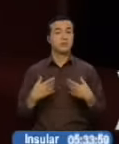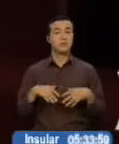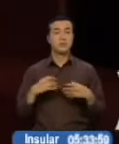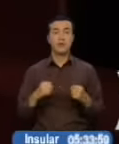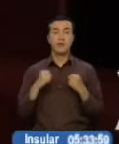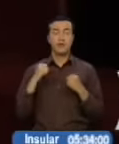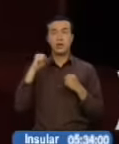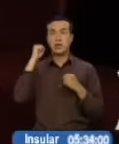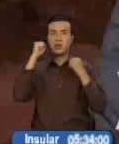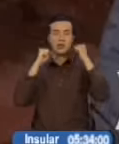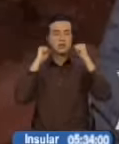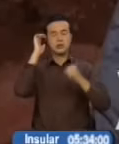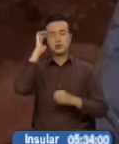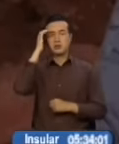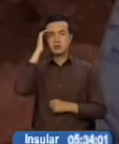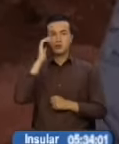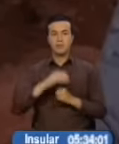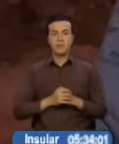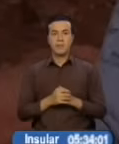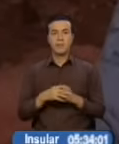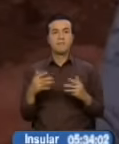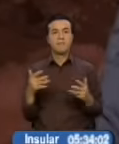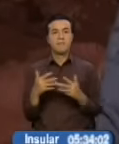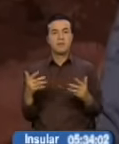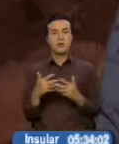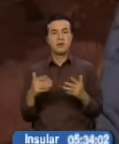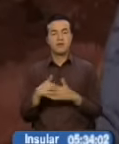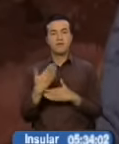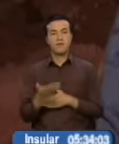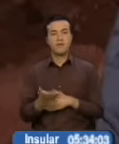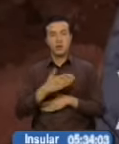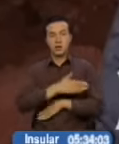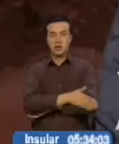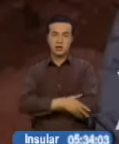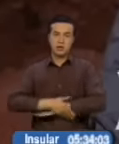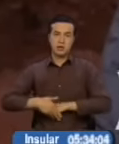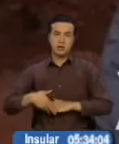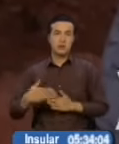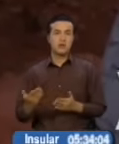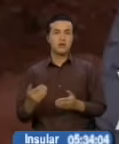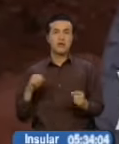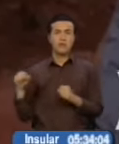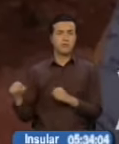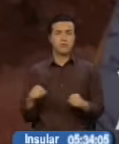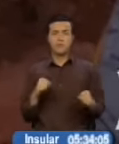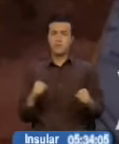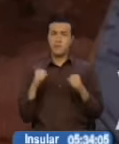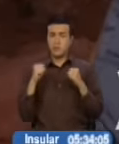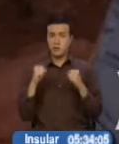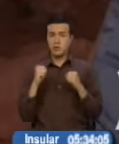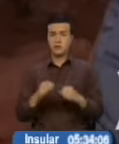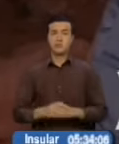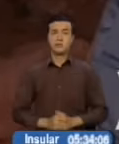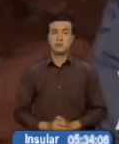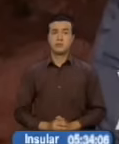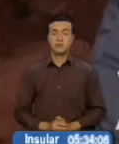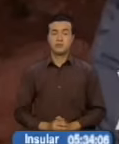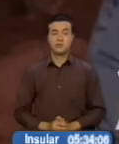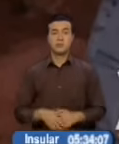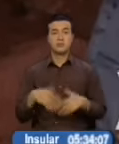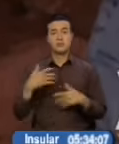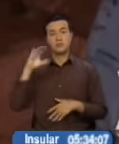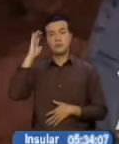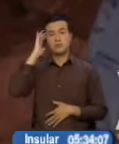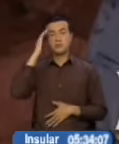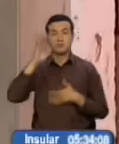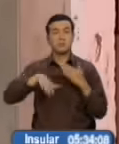y nos traumatiza cada día. Bien asustado, saliendo afuera de la calle porque fue demasiado fuerte, duro. Asustado, estamos